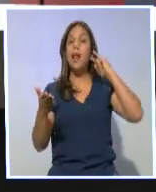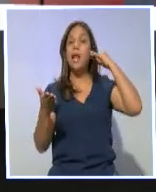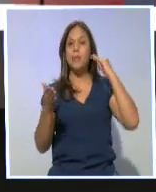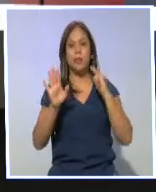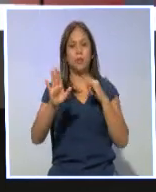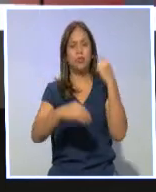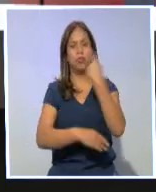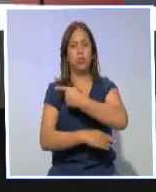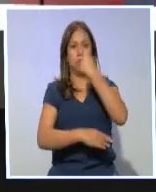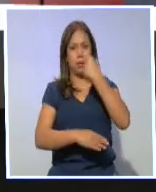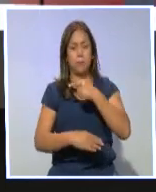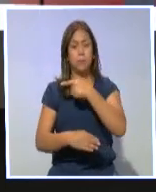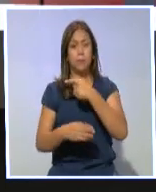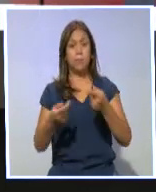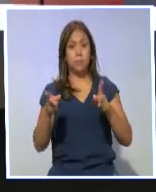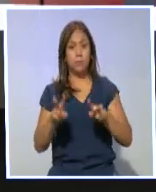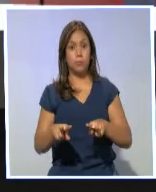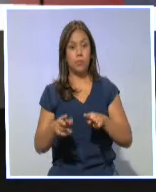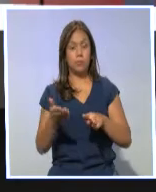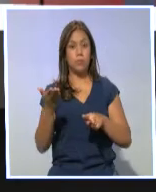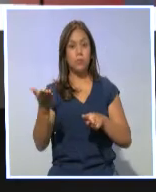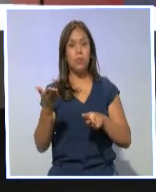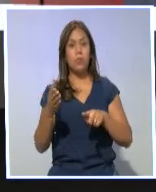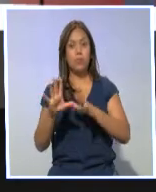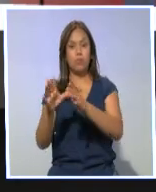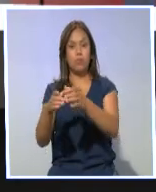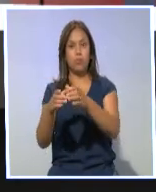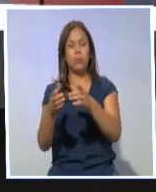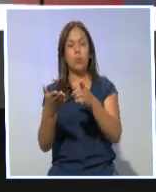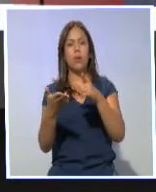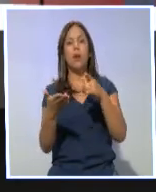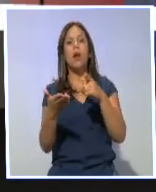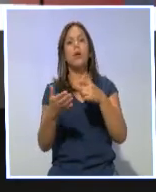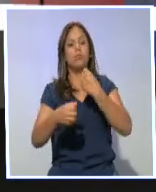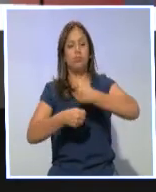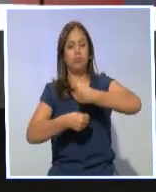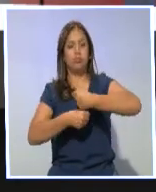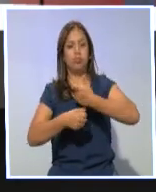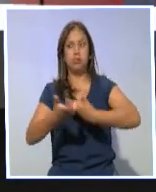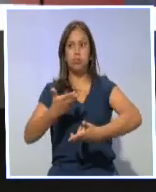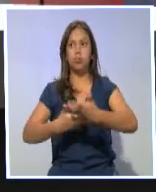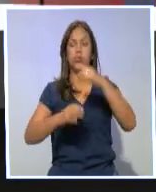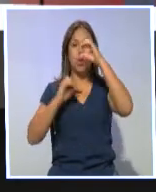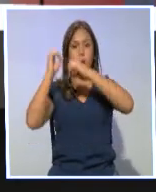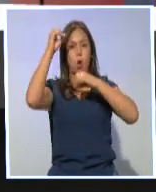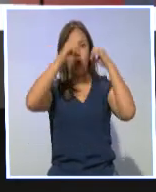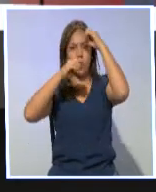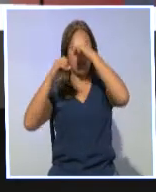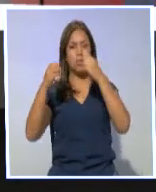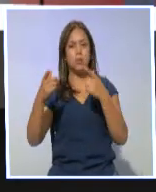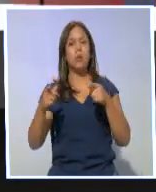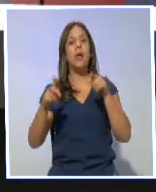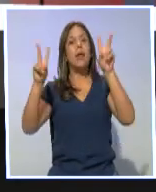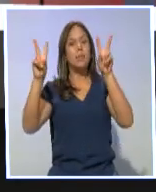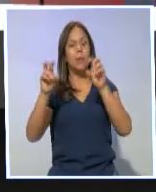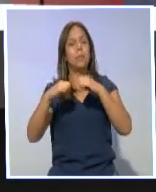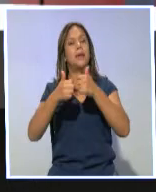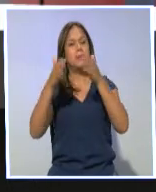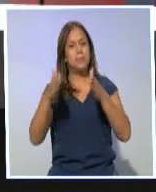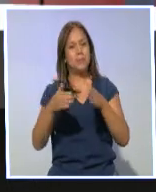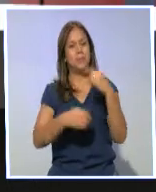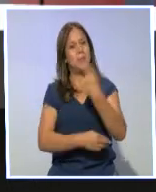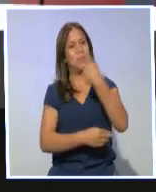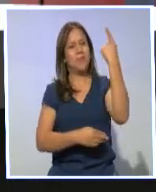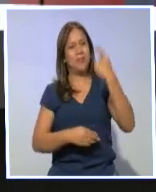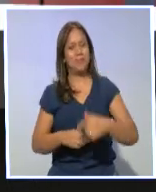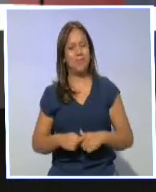día. Durante las sesiones de las mesas legislativas, las menores participaron con sus observaciones en calidad de asambleístas por un día.